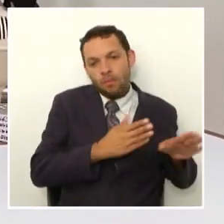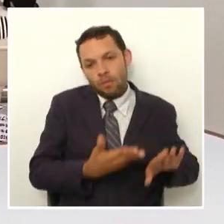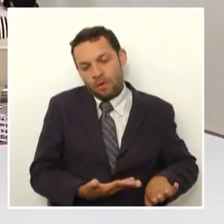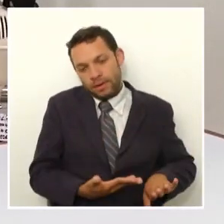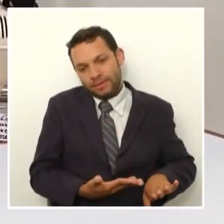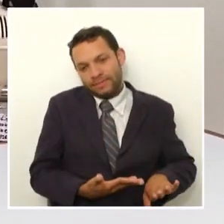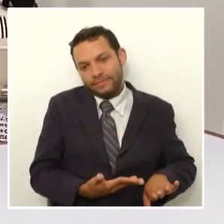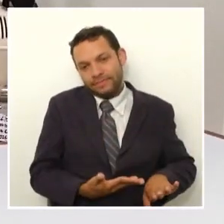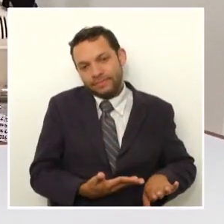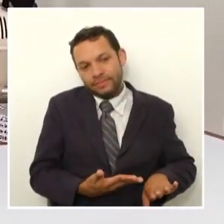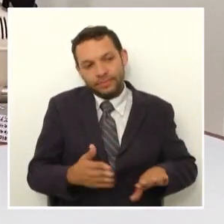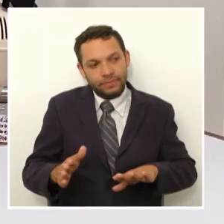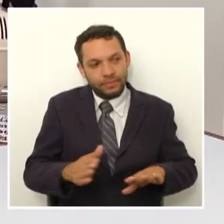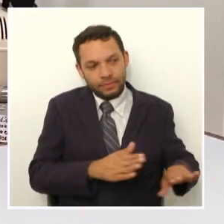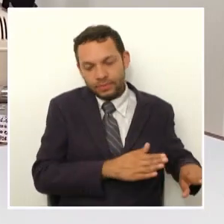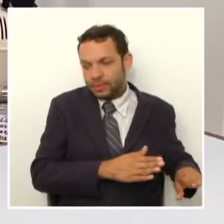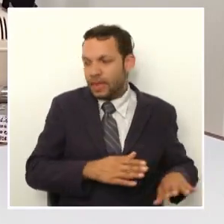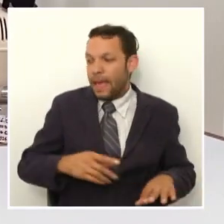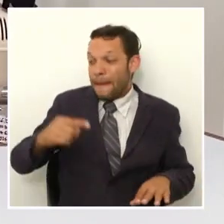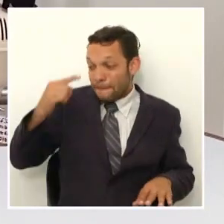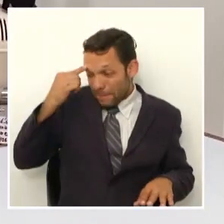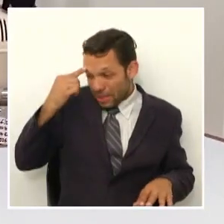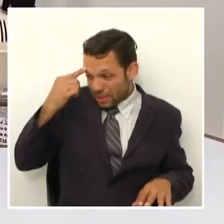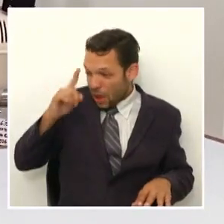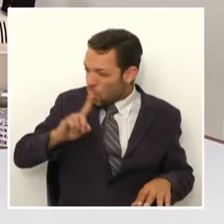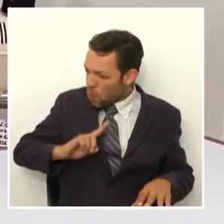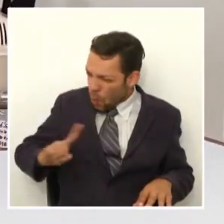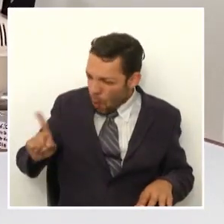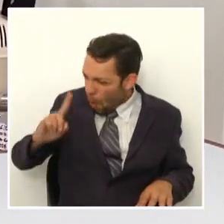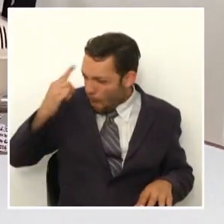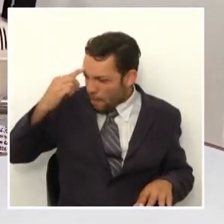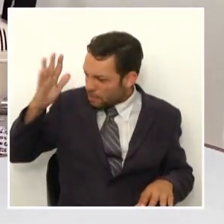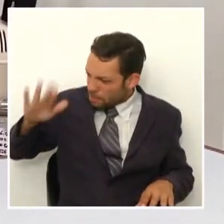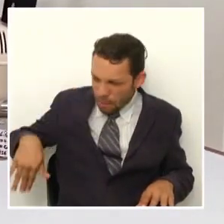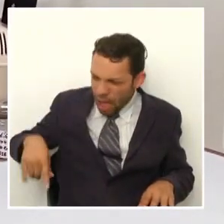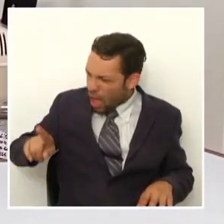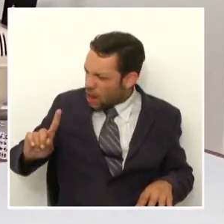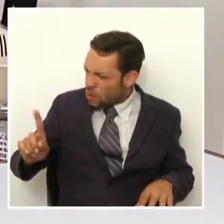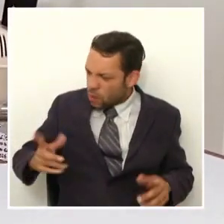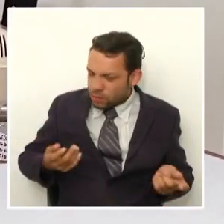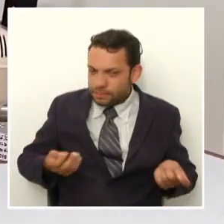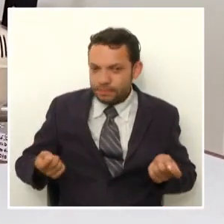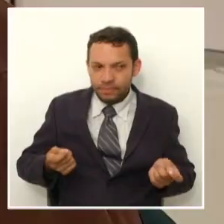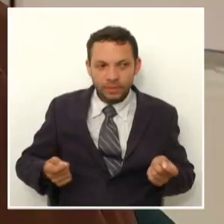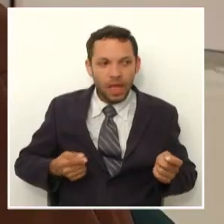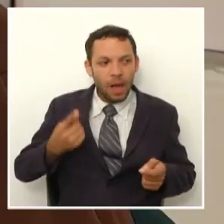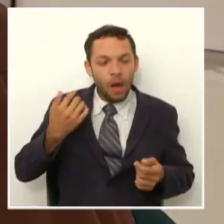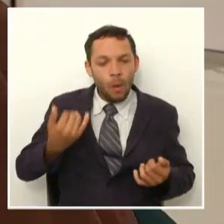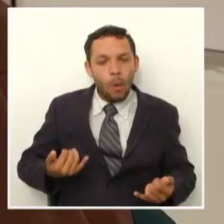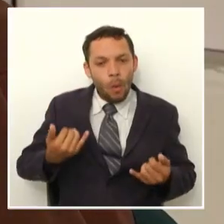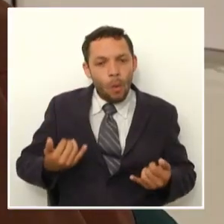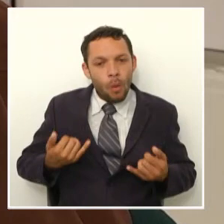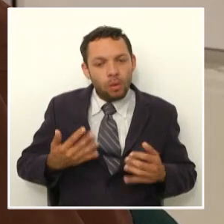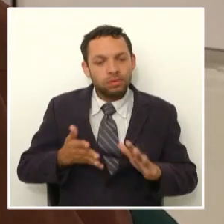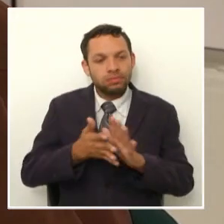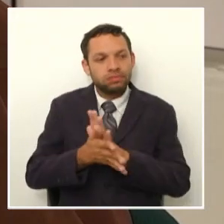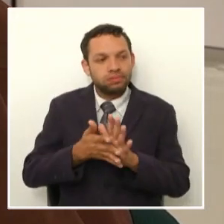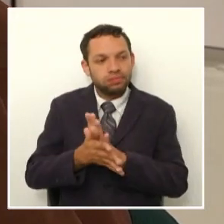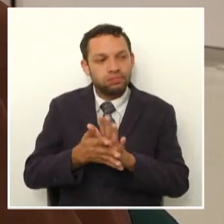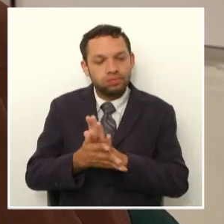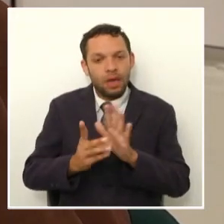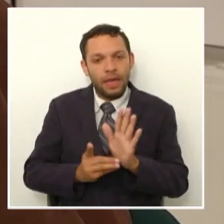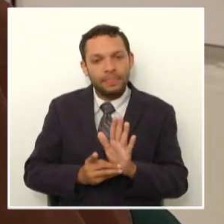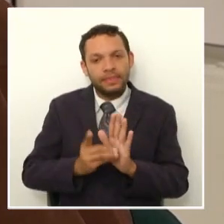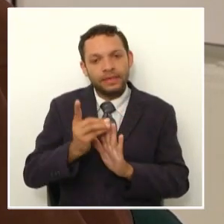De manera que no pensemos en eso. Espero que en algún momento voy a tener que estar aquí, pero por ahora lo que hacemos es desarrollar